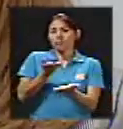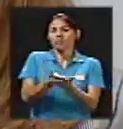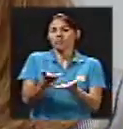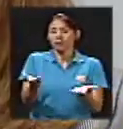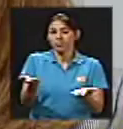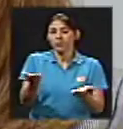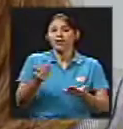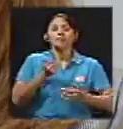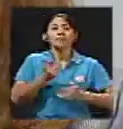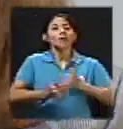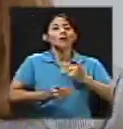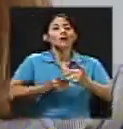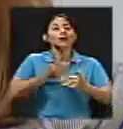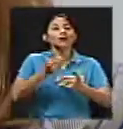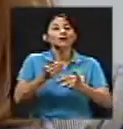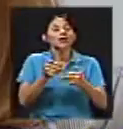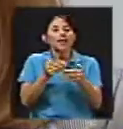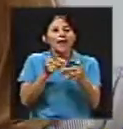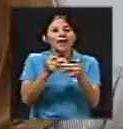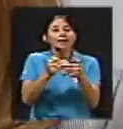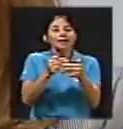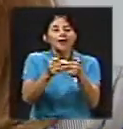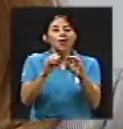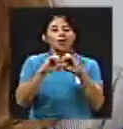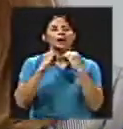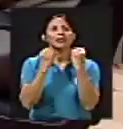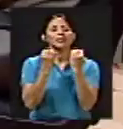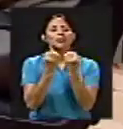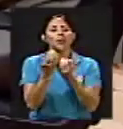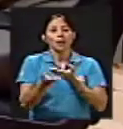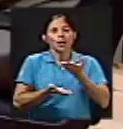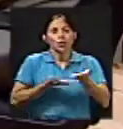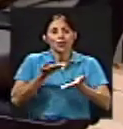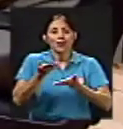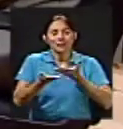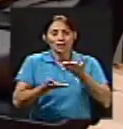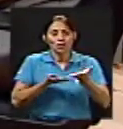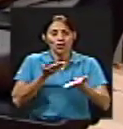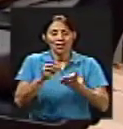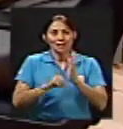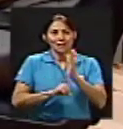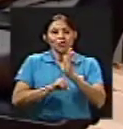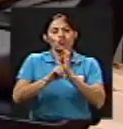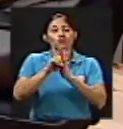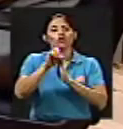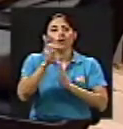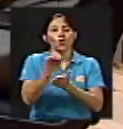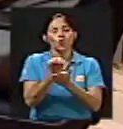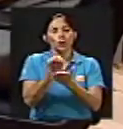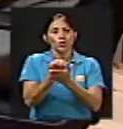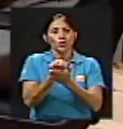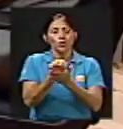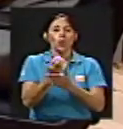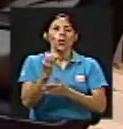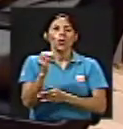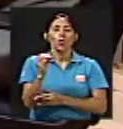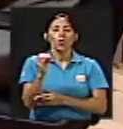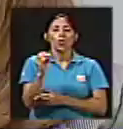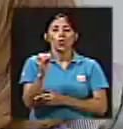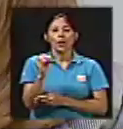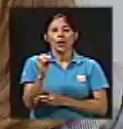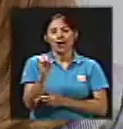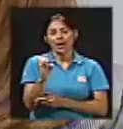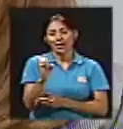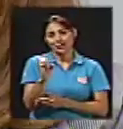proceso de acercamiento a la Organización para la Cooperación y el Desarrollo Económico, a la OCDE, con miras a procurar la adhesión del país. Esta